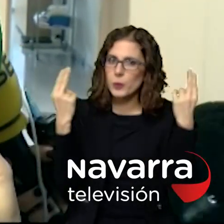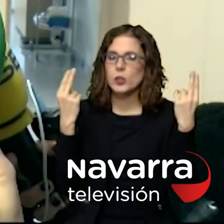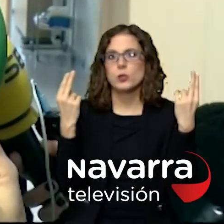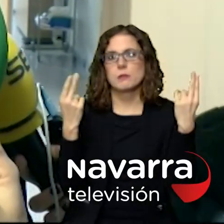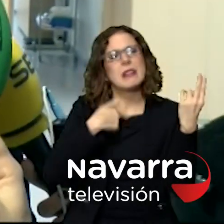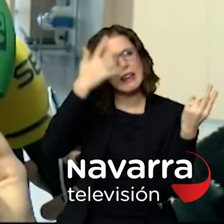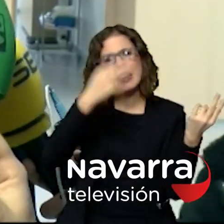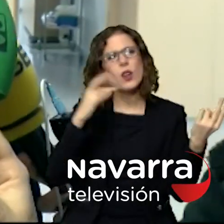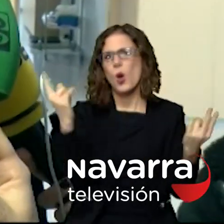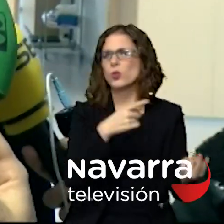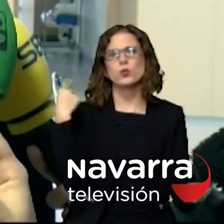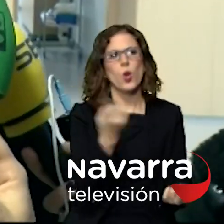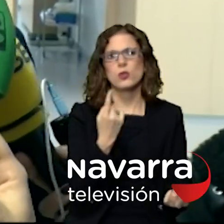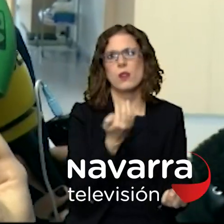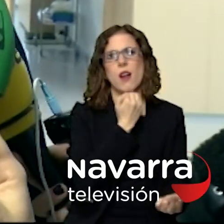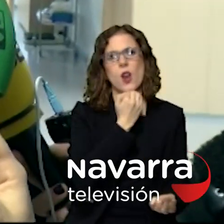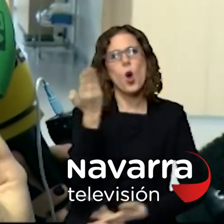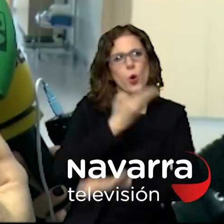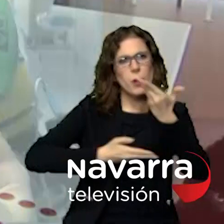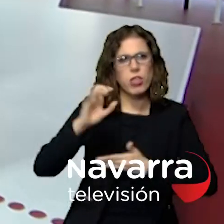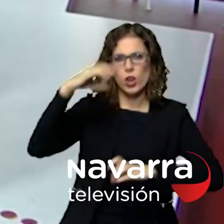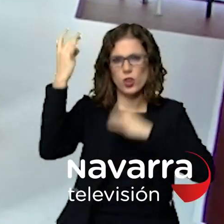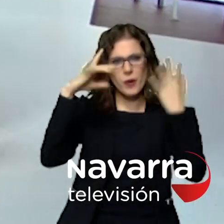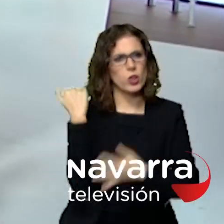creo que todos debemos estar en la cooperación e innovación.